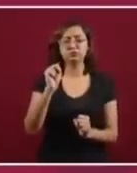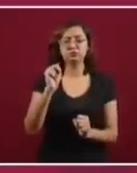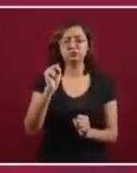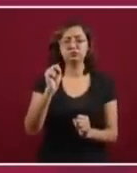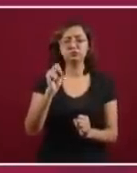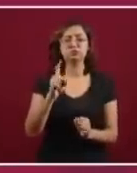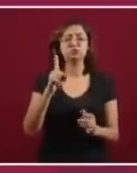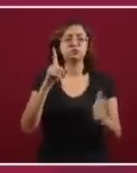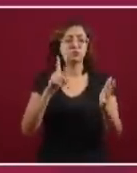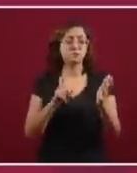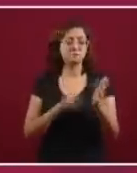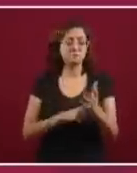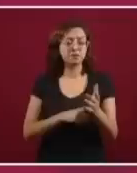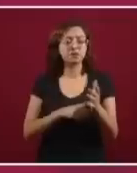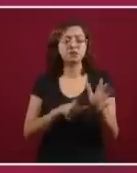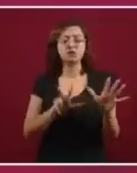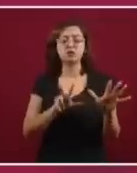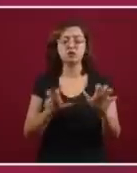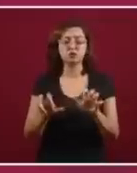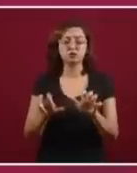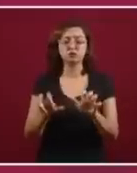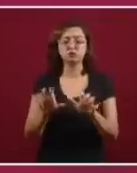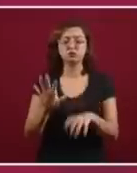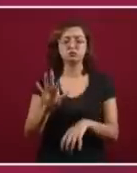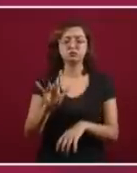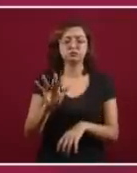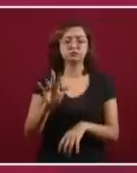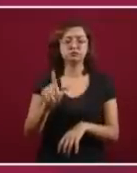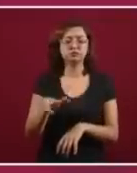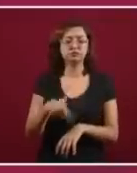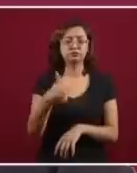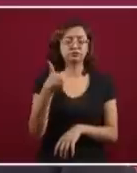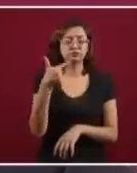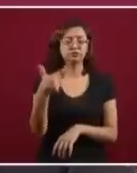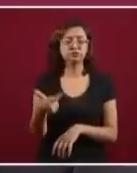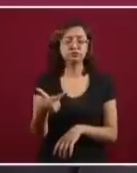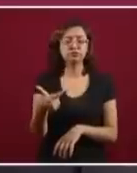de 1800 57